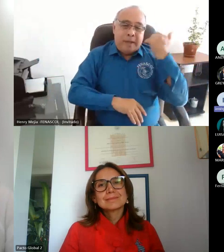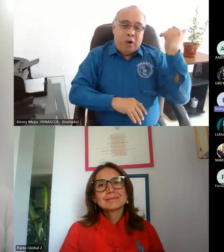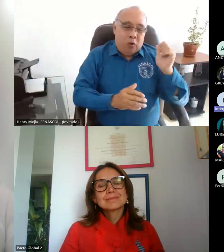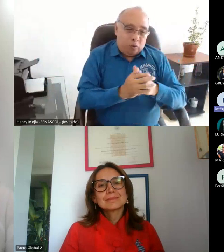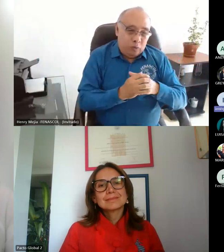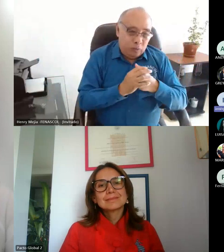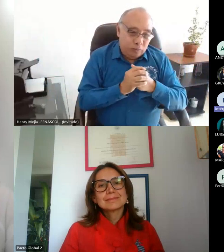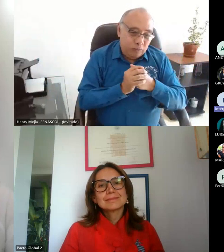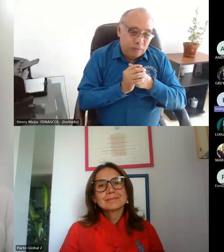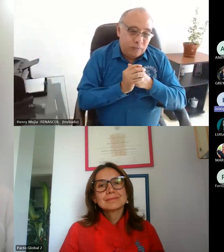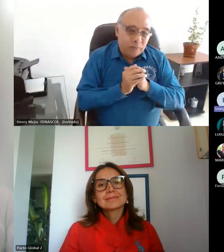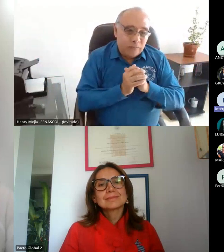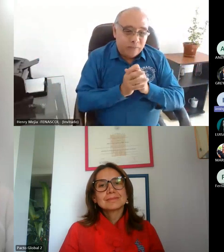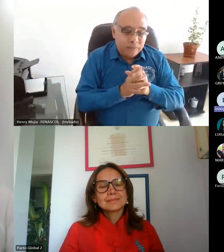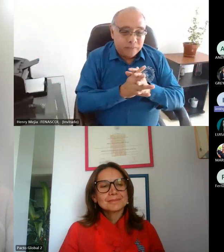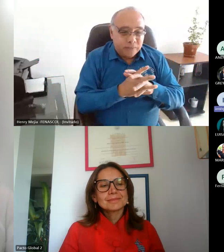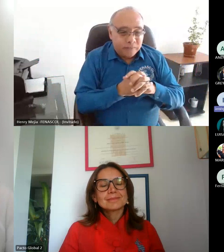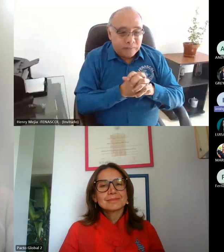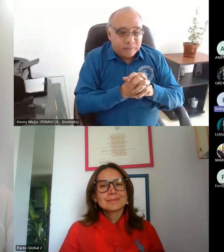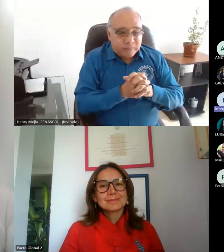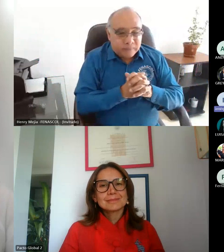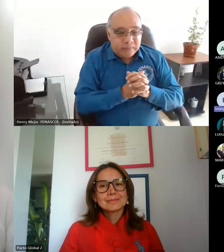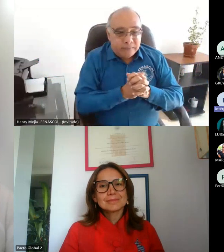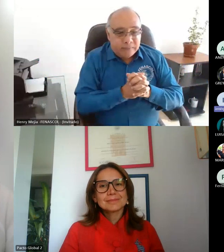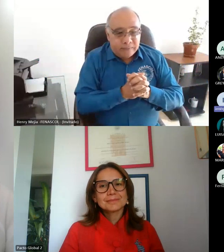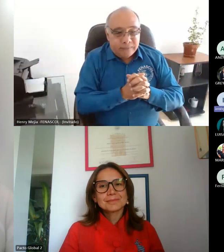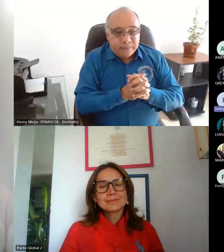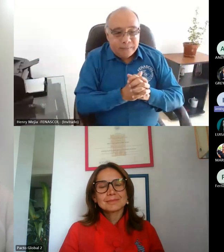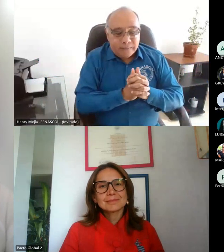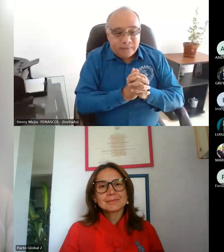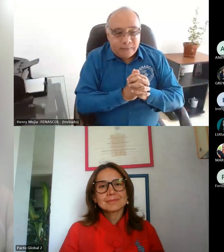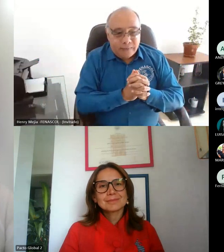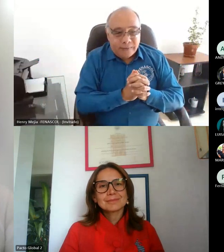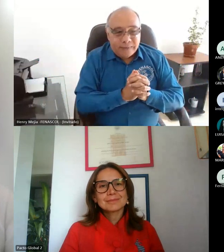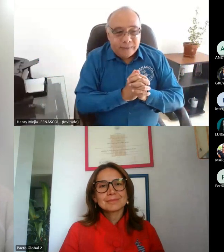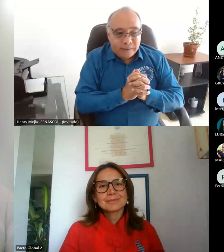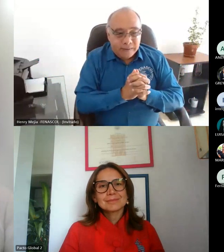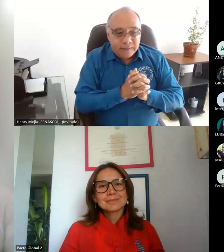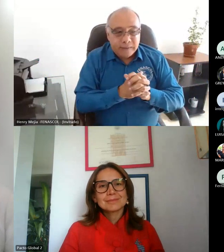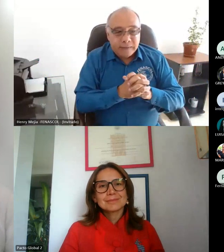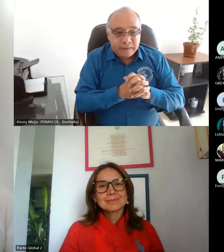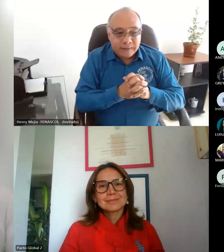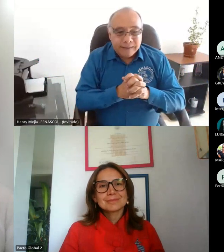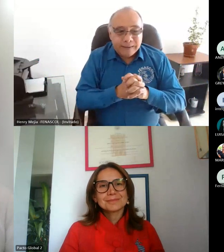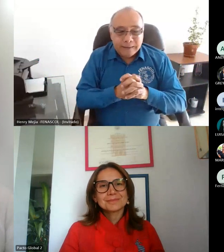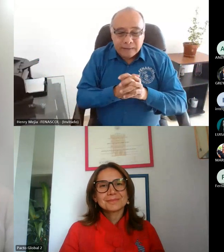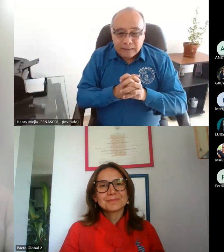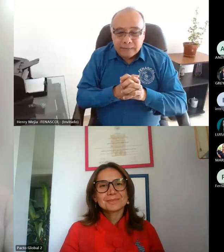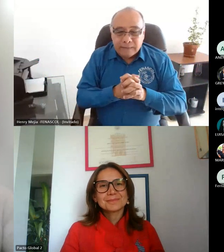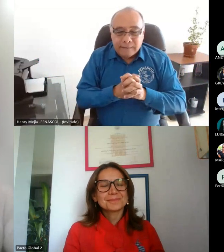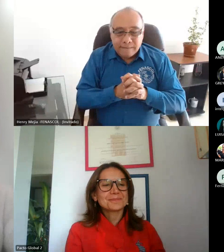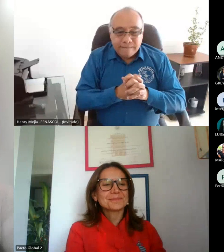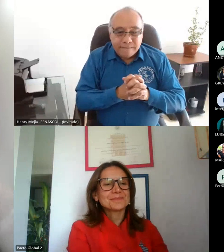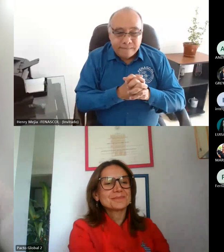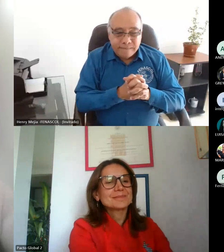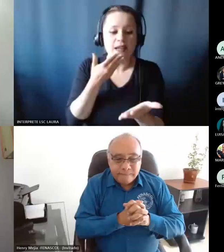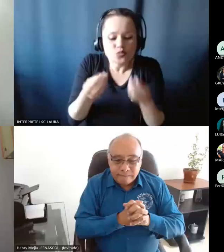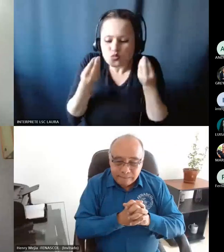eh Para poder transformar este mundo un mundo mejor Muchísimas gracias Muchísimas